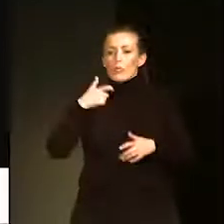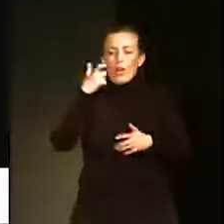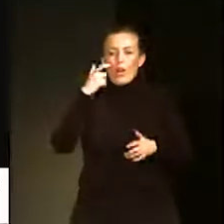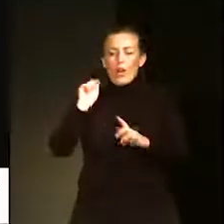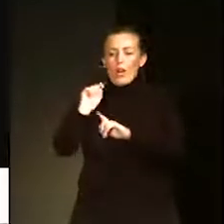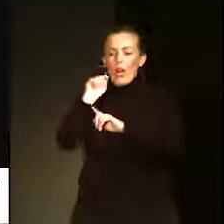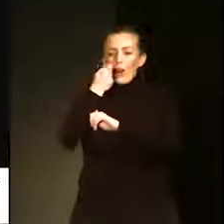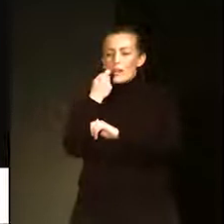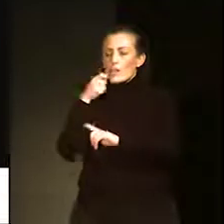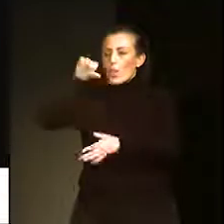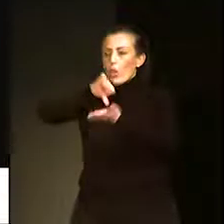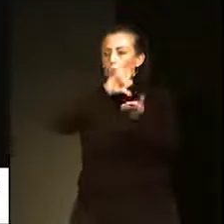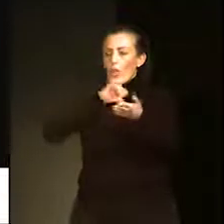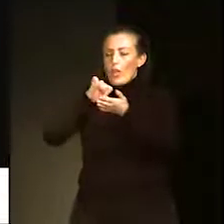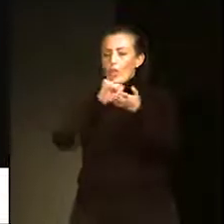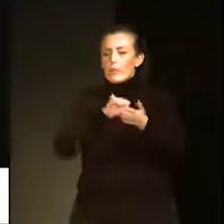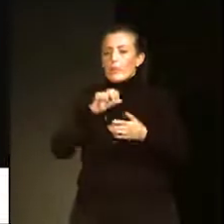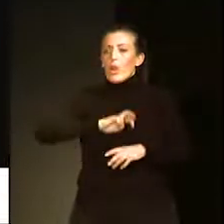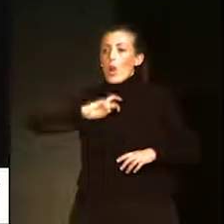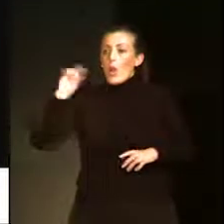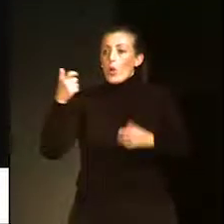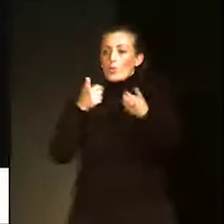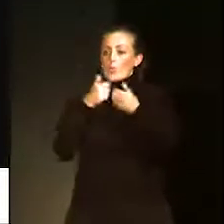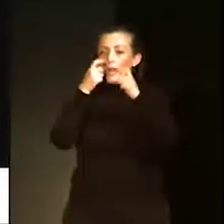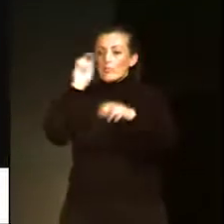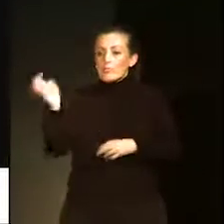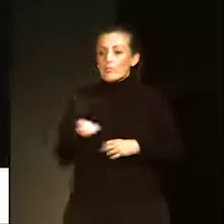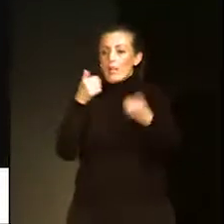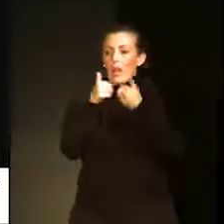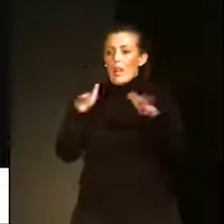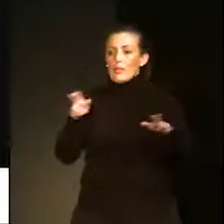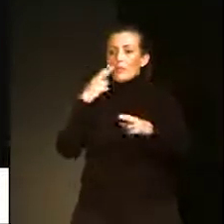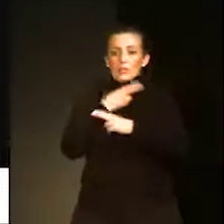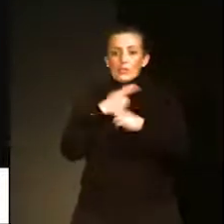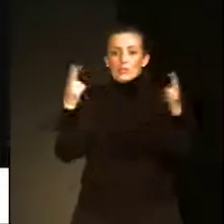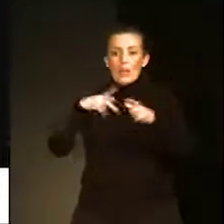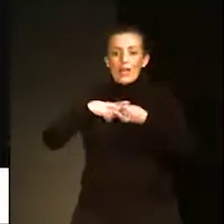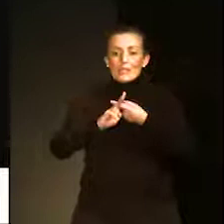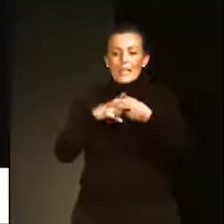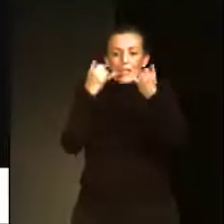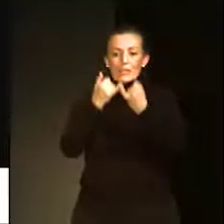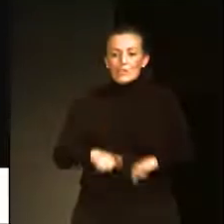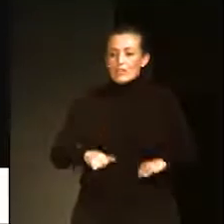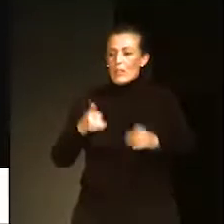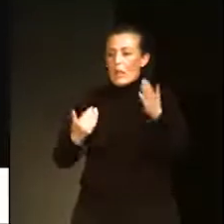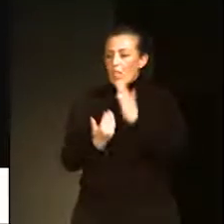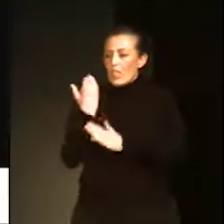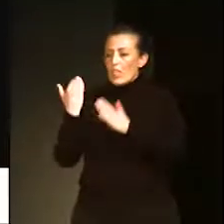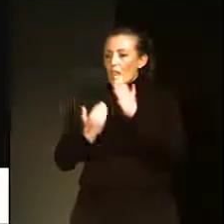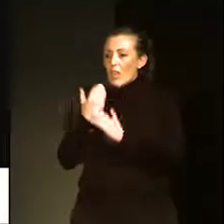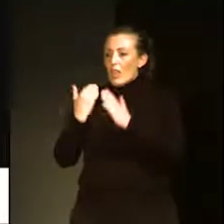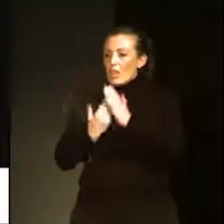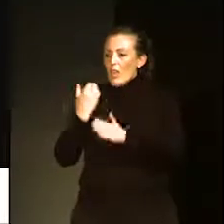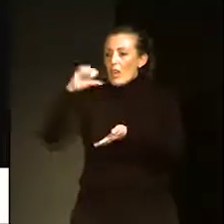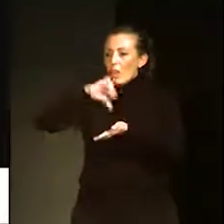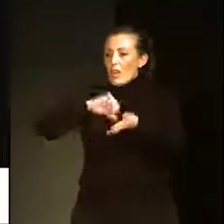se ha programado. Otra actividad abierta al público en general será la muestra del taller celebrado durante varios días en esta